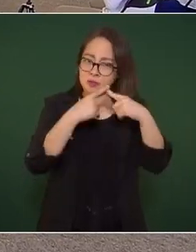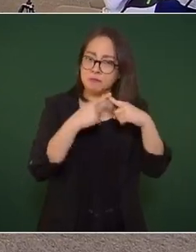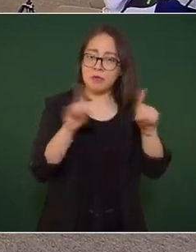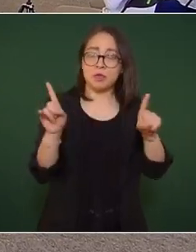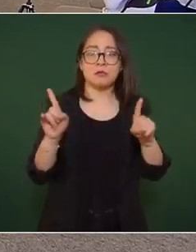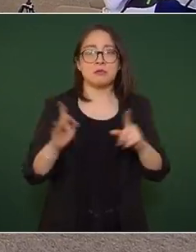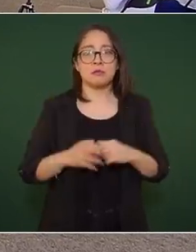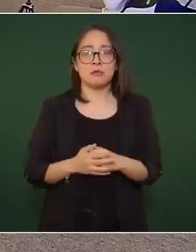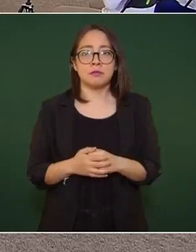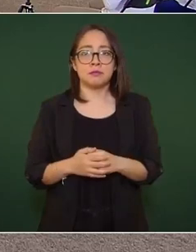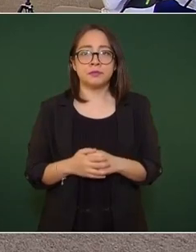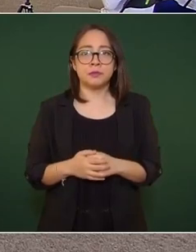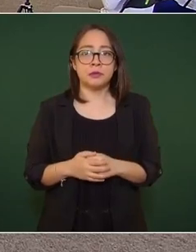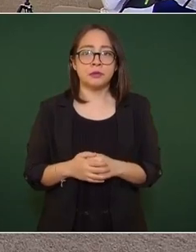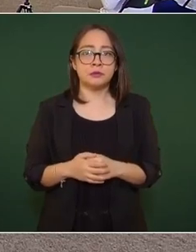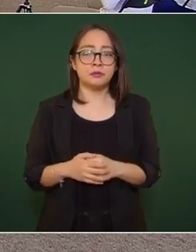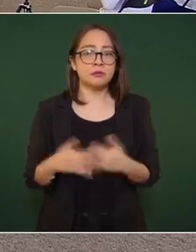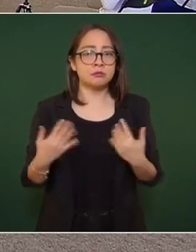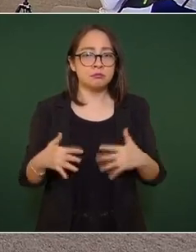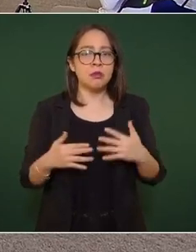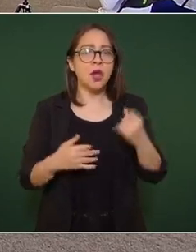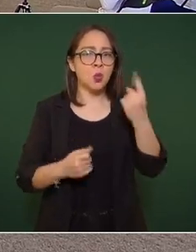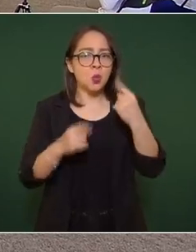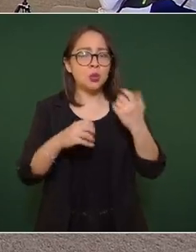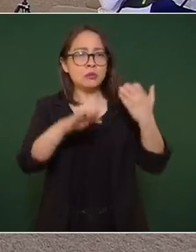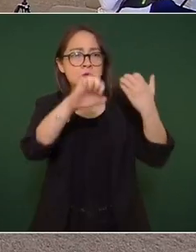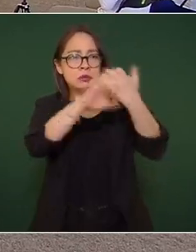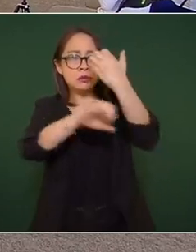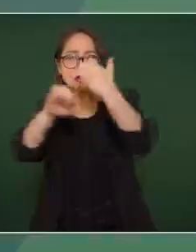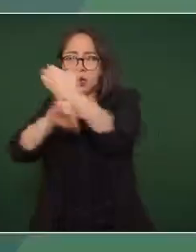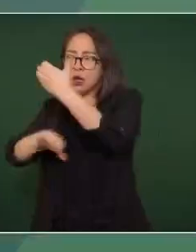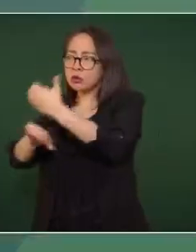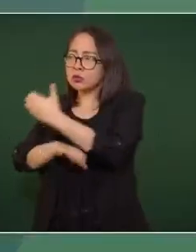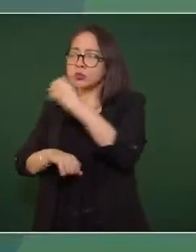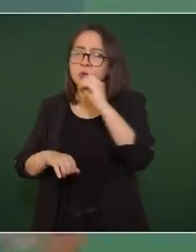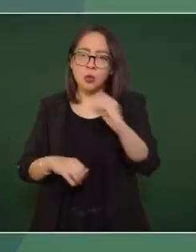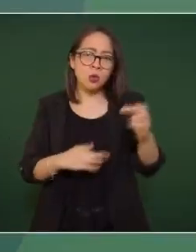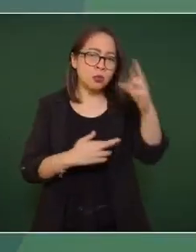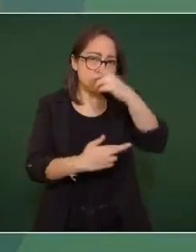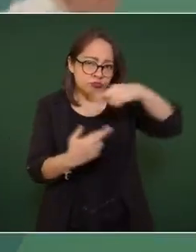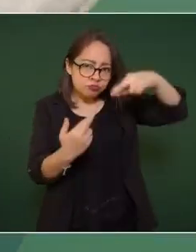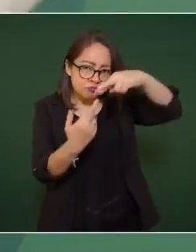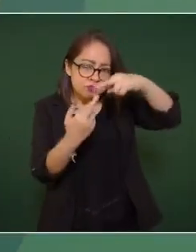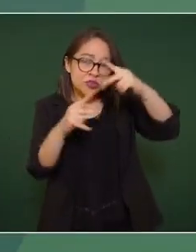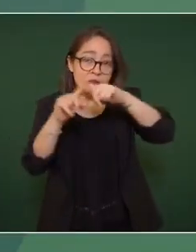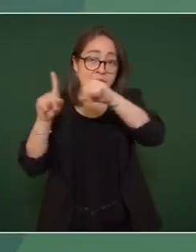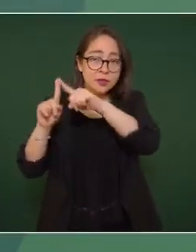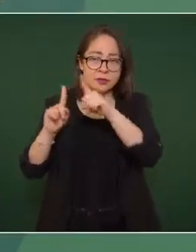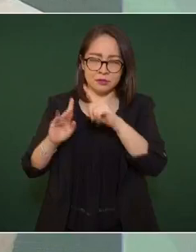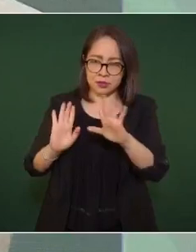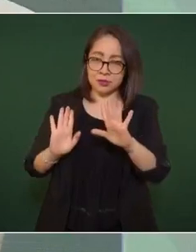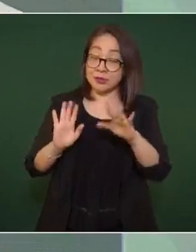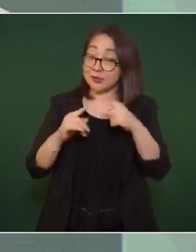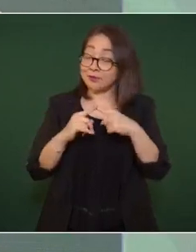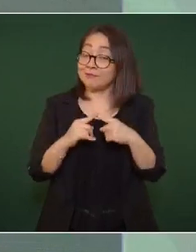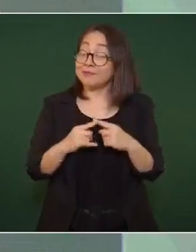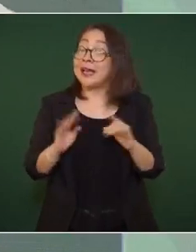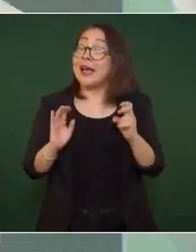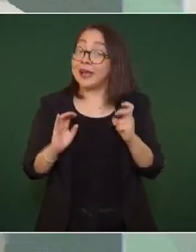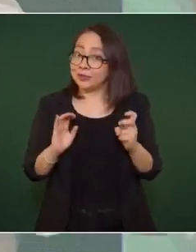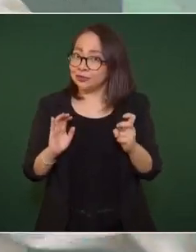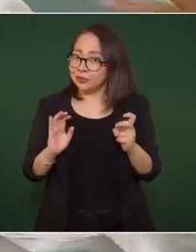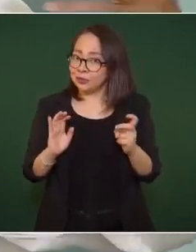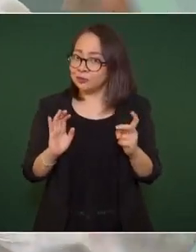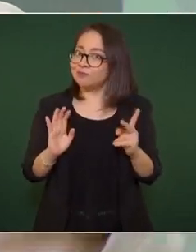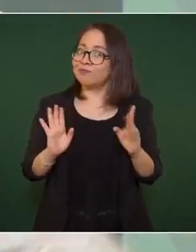es en los estados, en las regiones del país. Porque presumen mucho, ¿no?